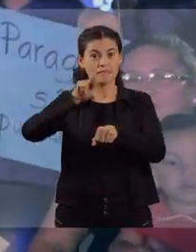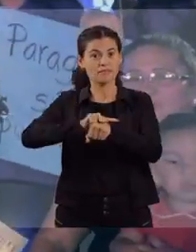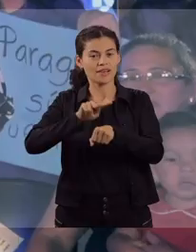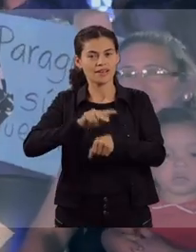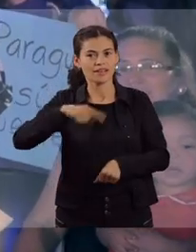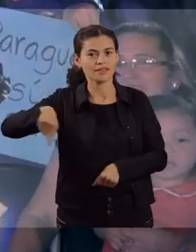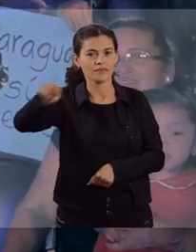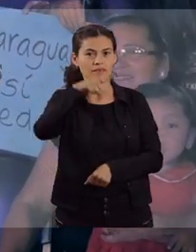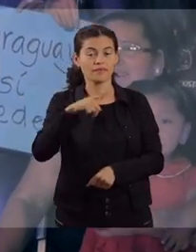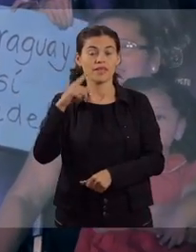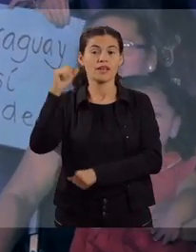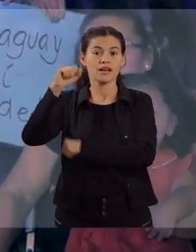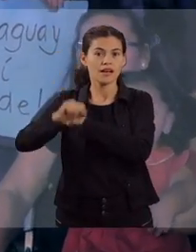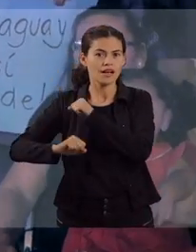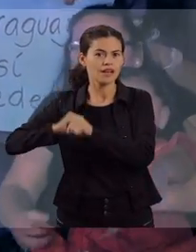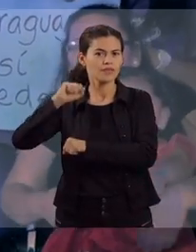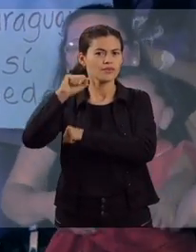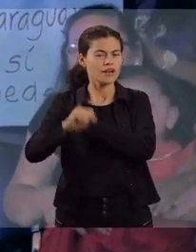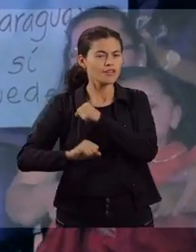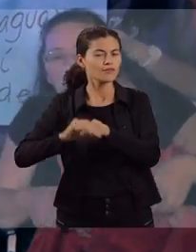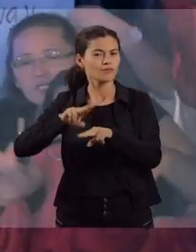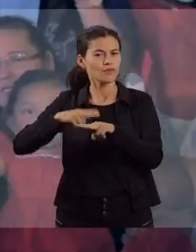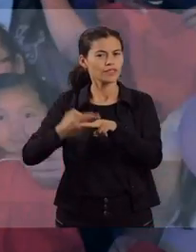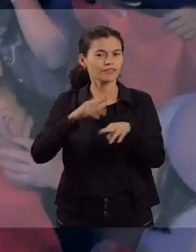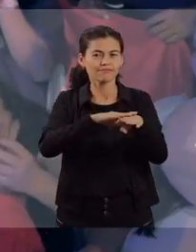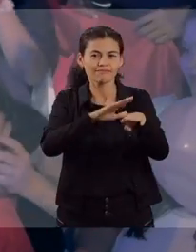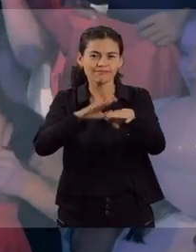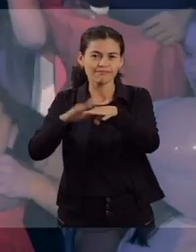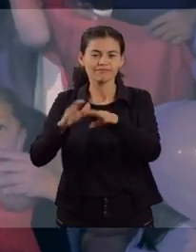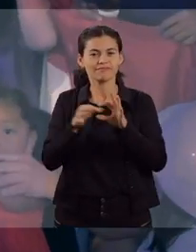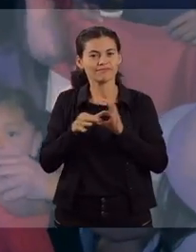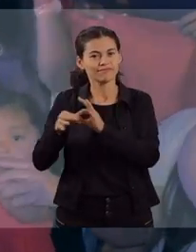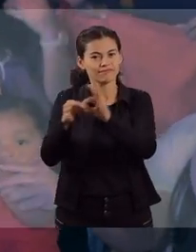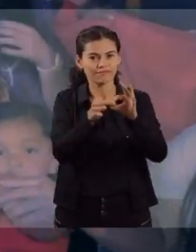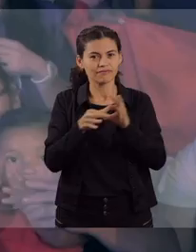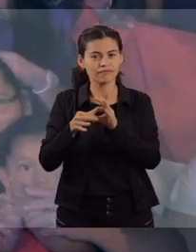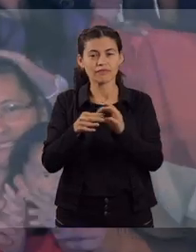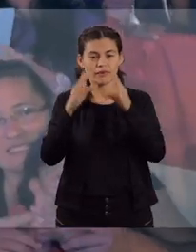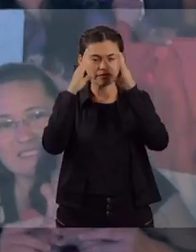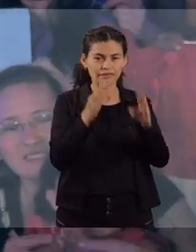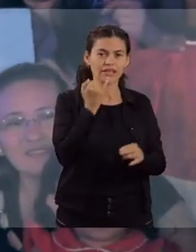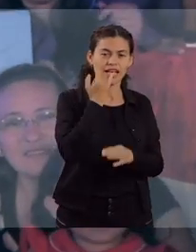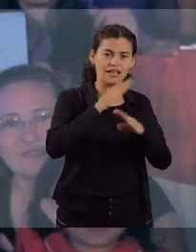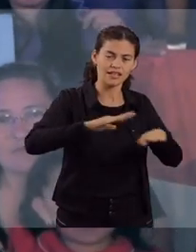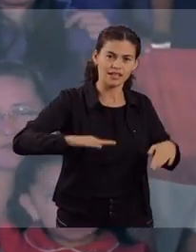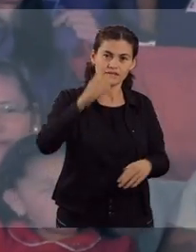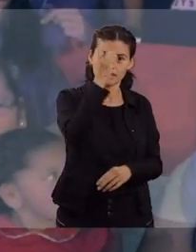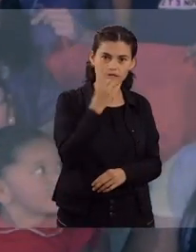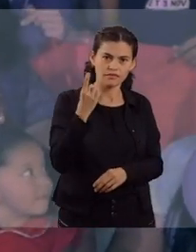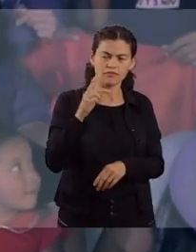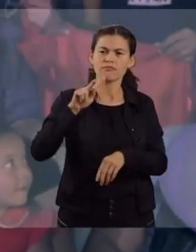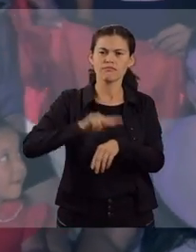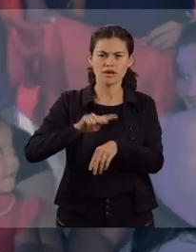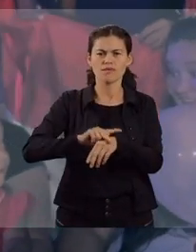Como todos los años, Teletón nos invita a estar unidos por los niños y niñas con discapacidad. Somos conscientes que el Paraguay